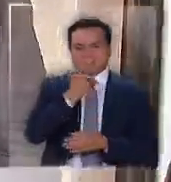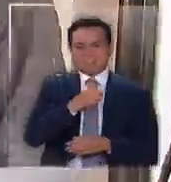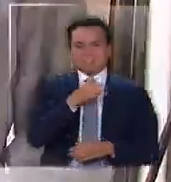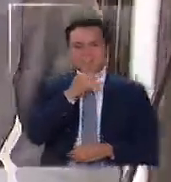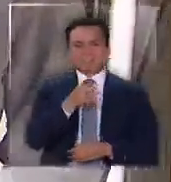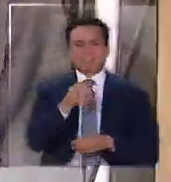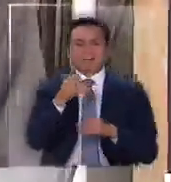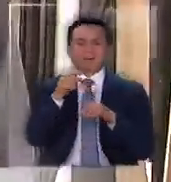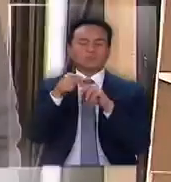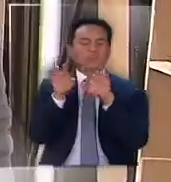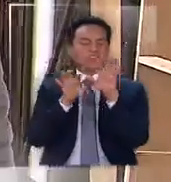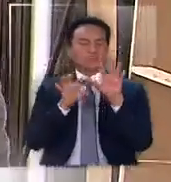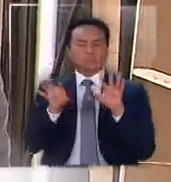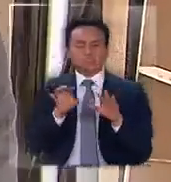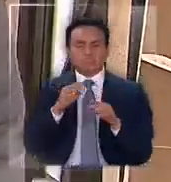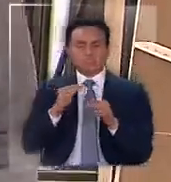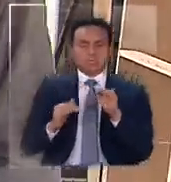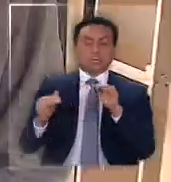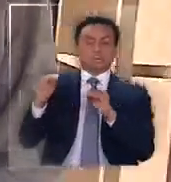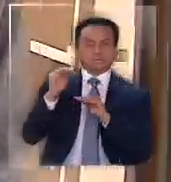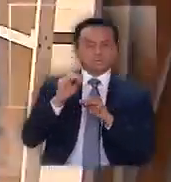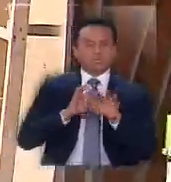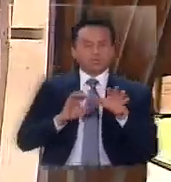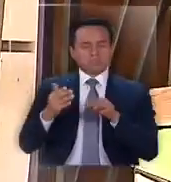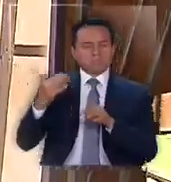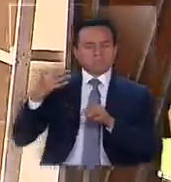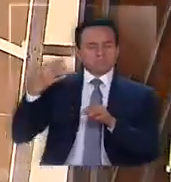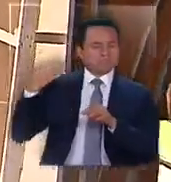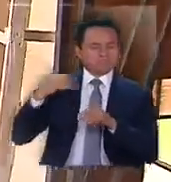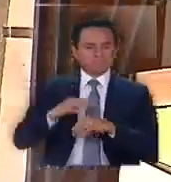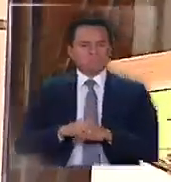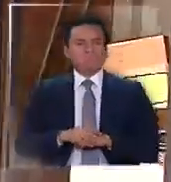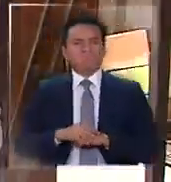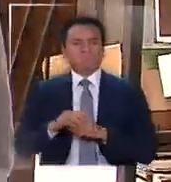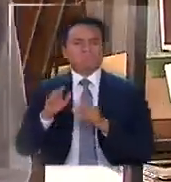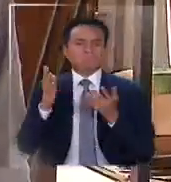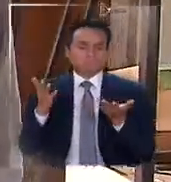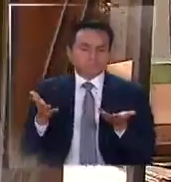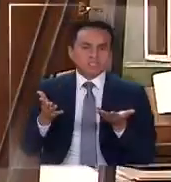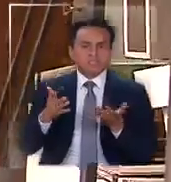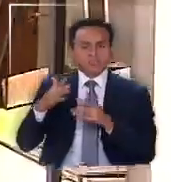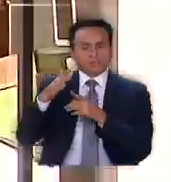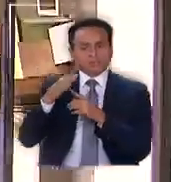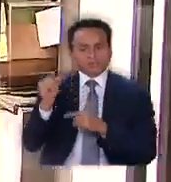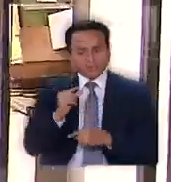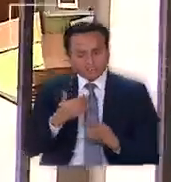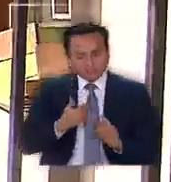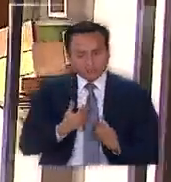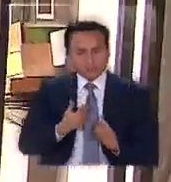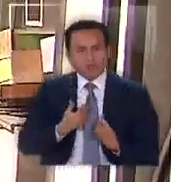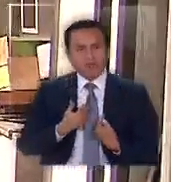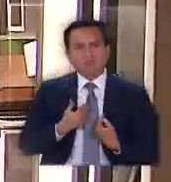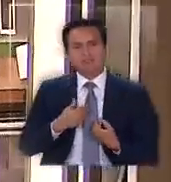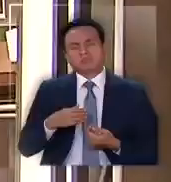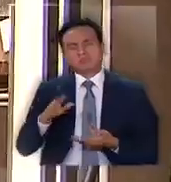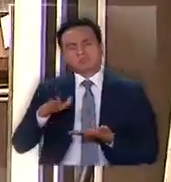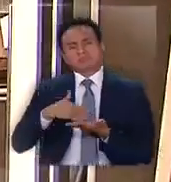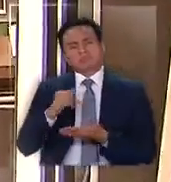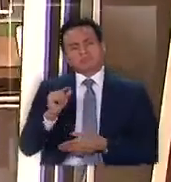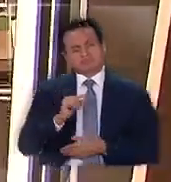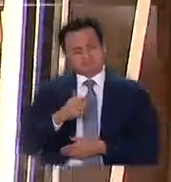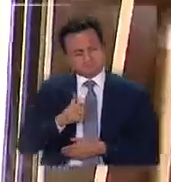Pero pasaron muchas cosas para llegar a eso, porque pasaron, no sé, humillaciones, vejámenes.